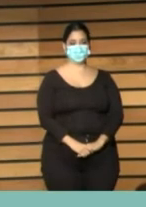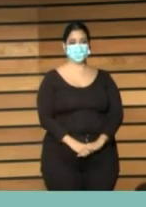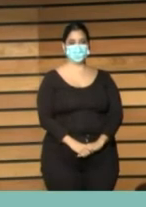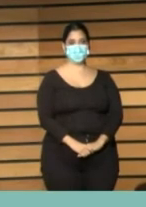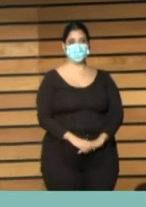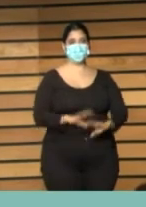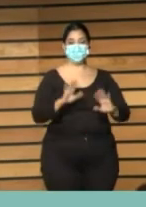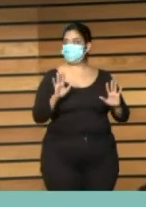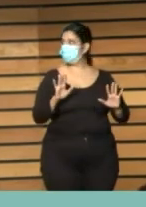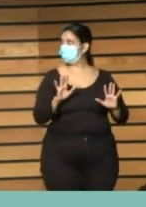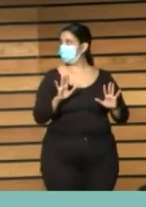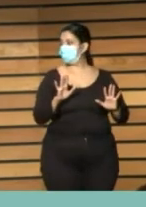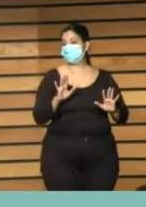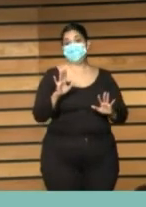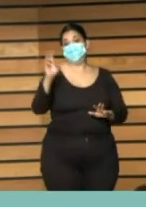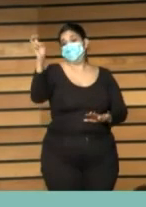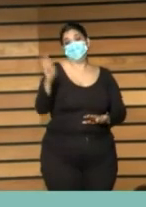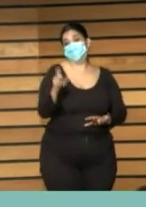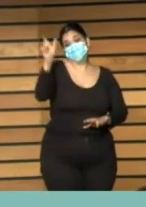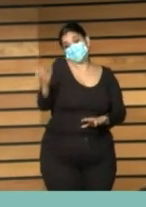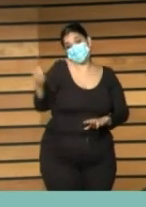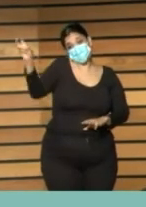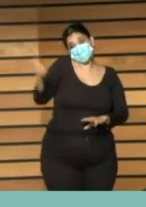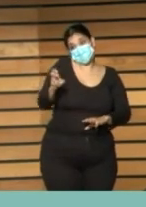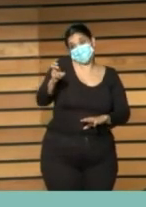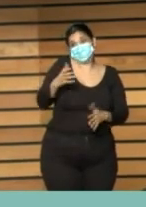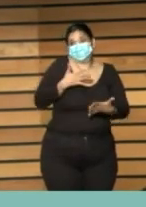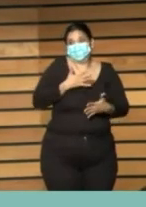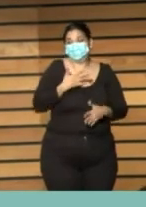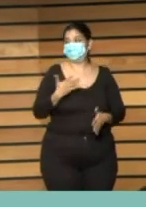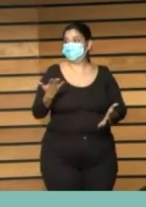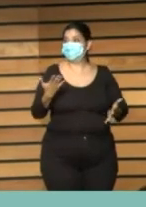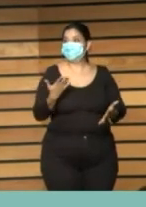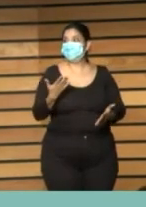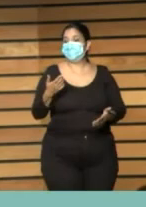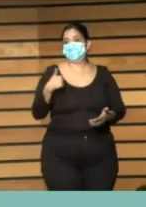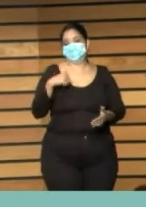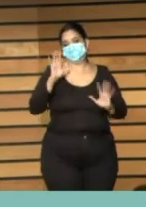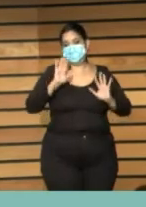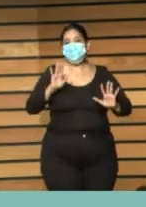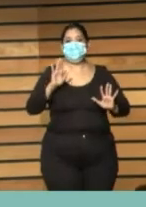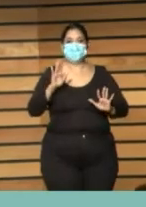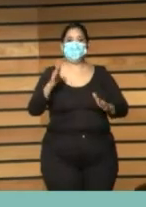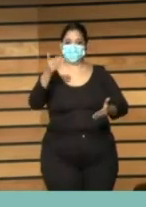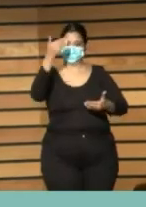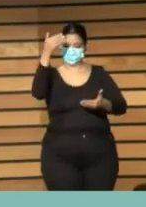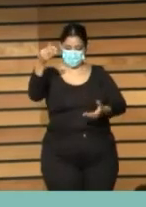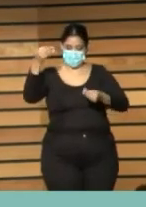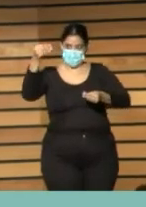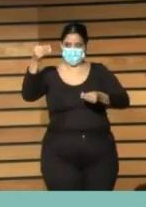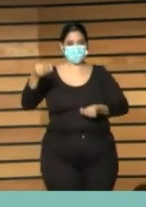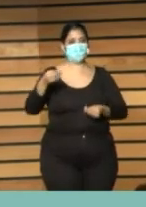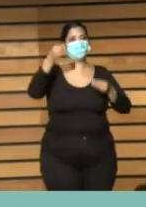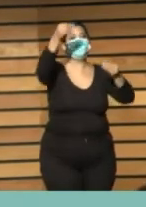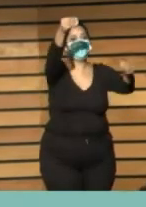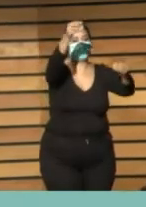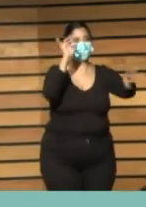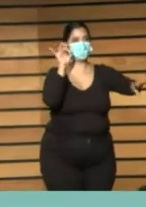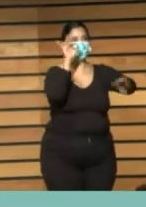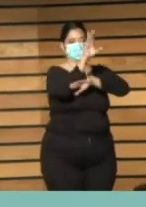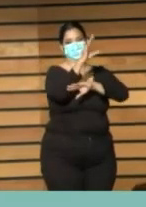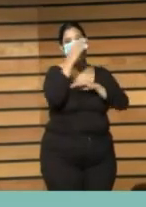Pues es que no vienen a recogerlo, pero aquí queda el reconocimiento, se lo haremos llegar, por supuesto.